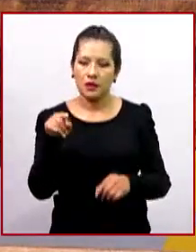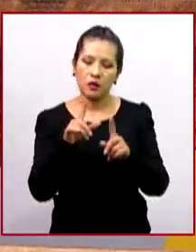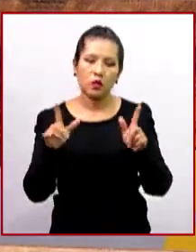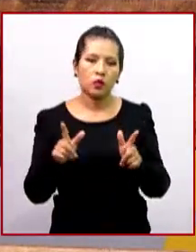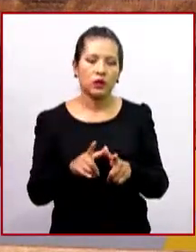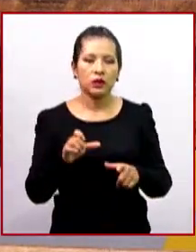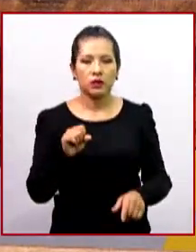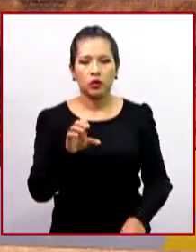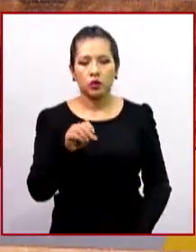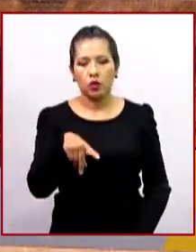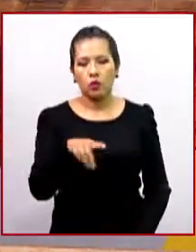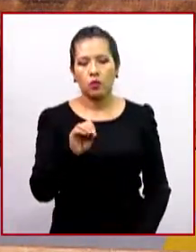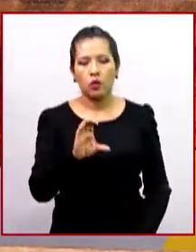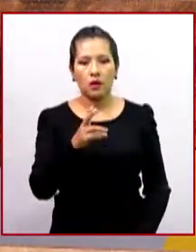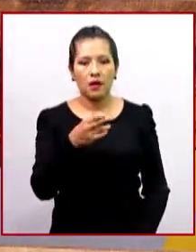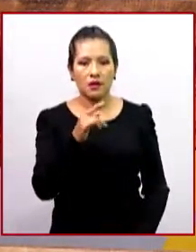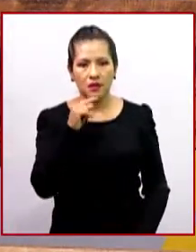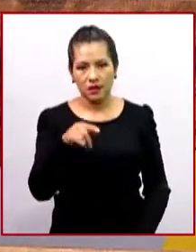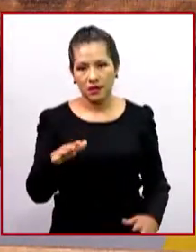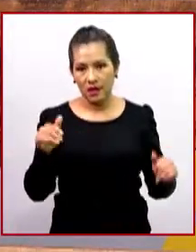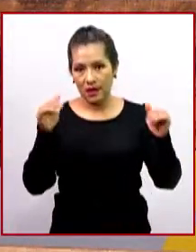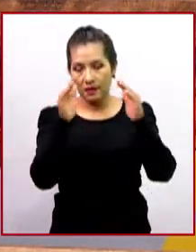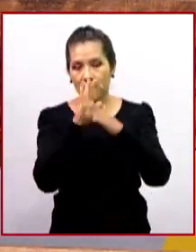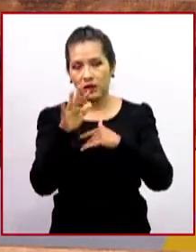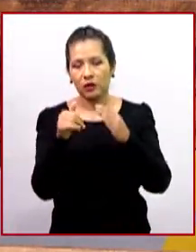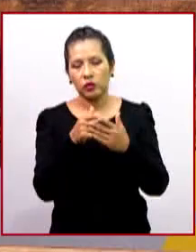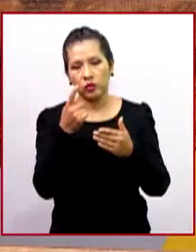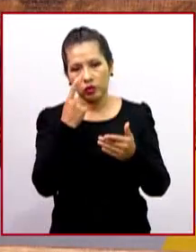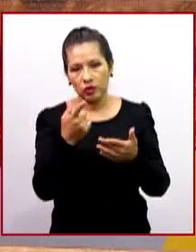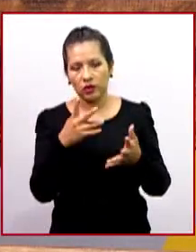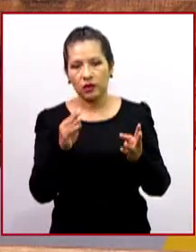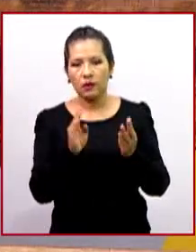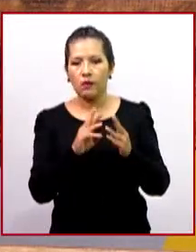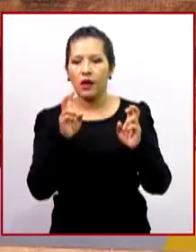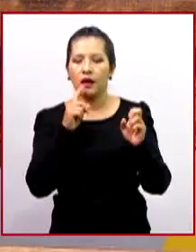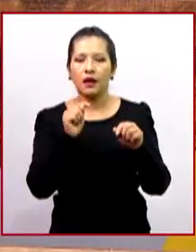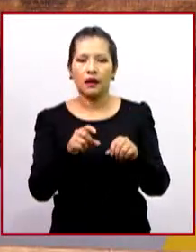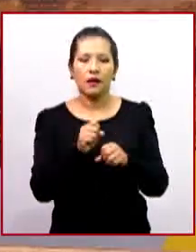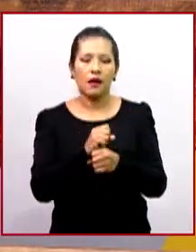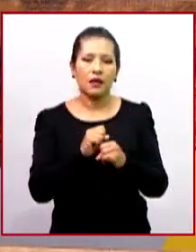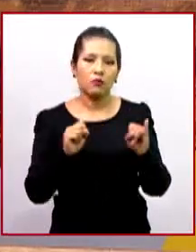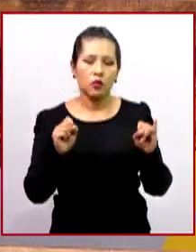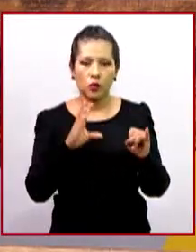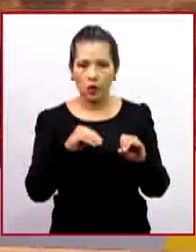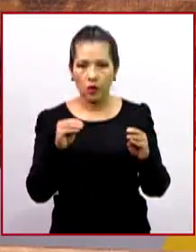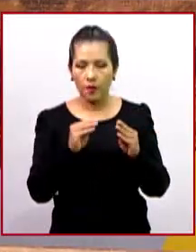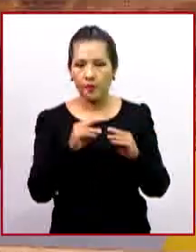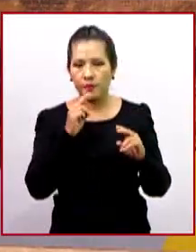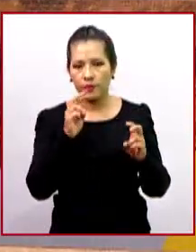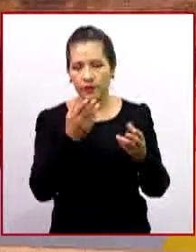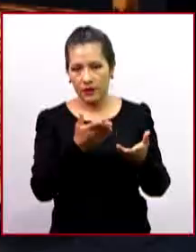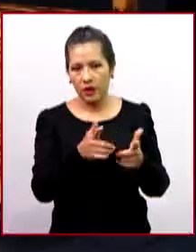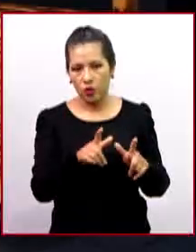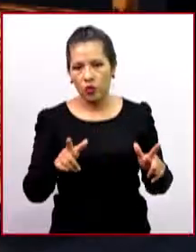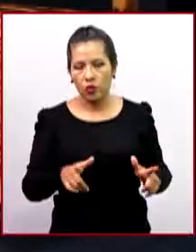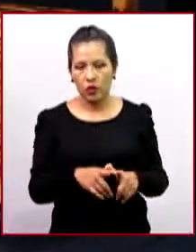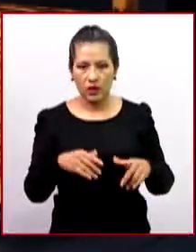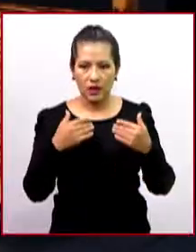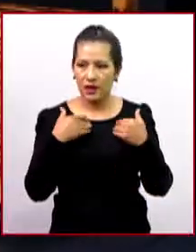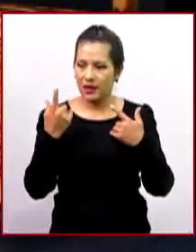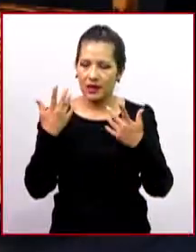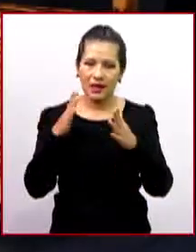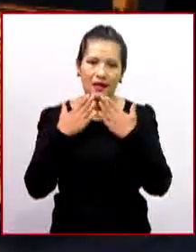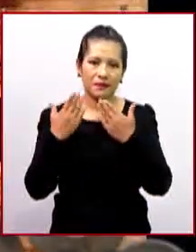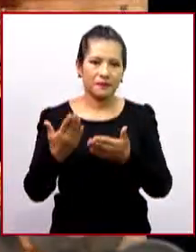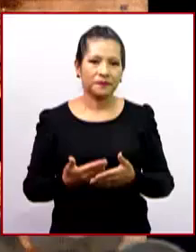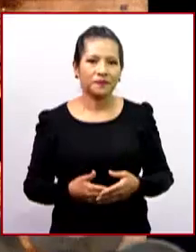Sopocachi. Está ahí, o sea, todo el mundo ya lo conoce, en el espacio Simón y Patiño, para que puedan ir y disfrutar de esta puesta en escena. Tania, tu casa.